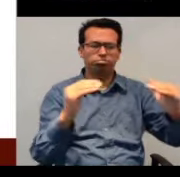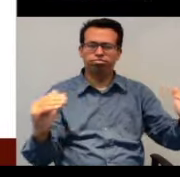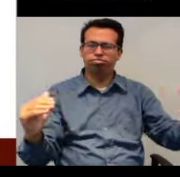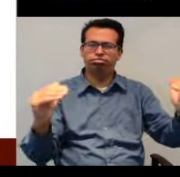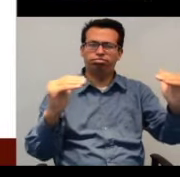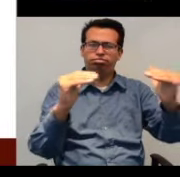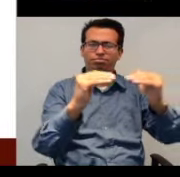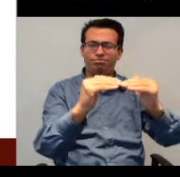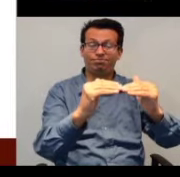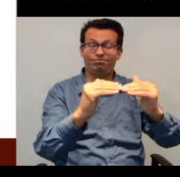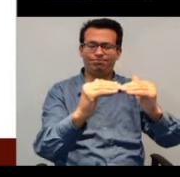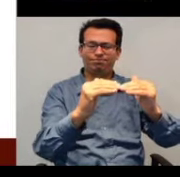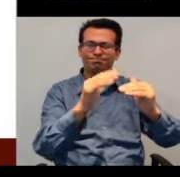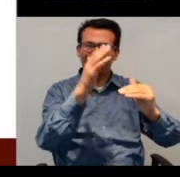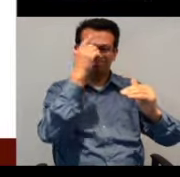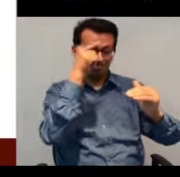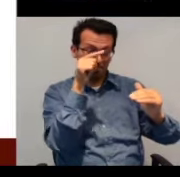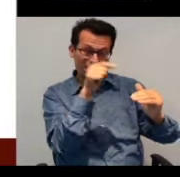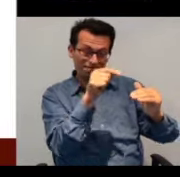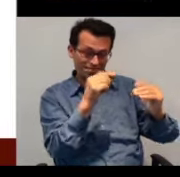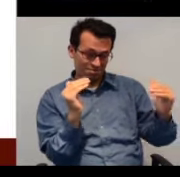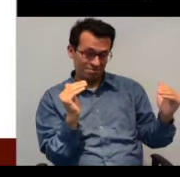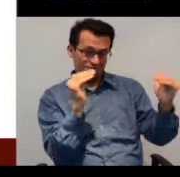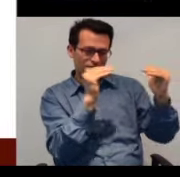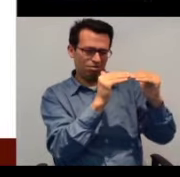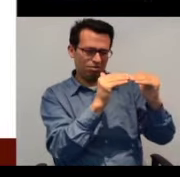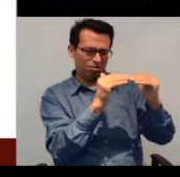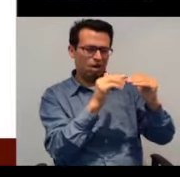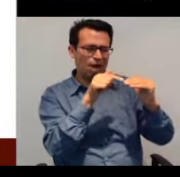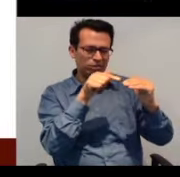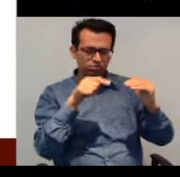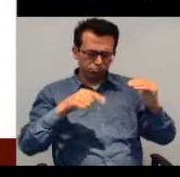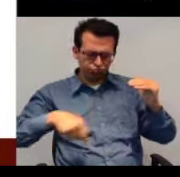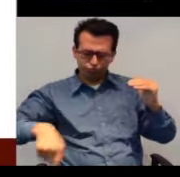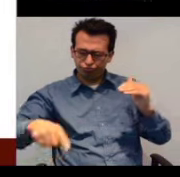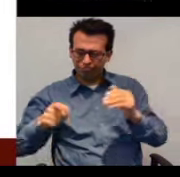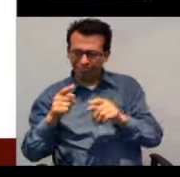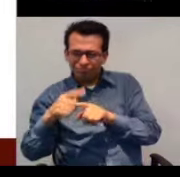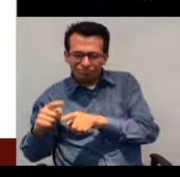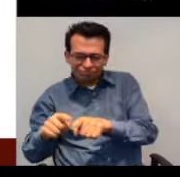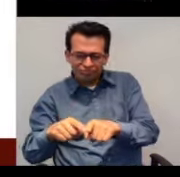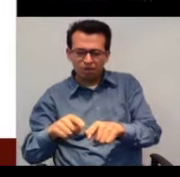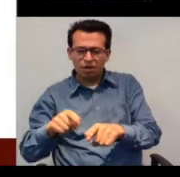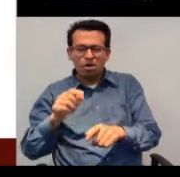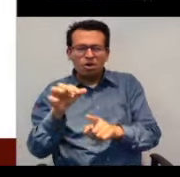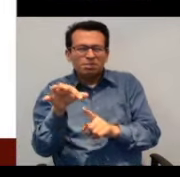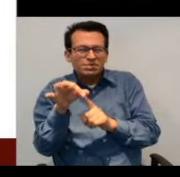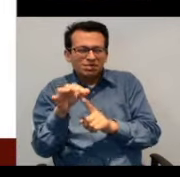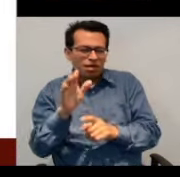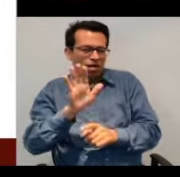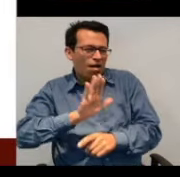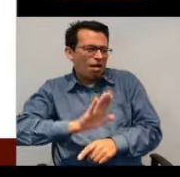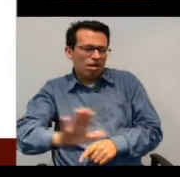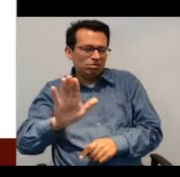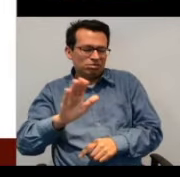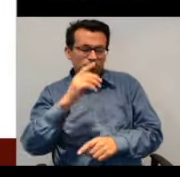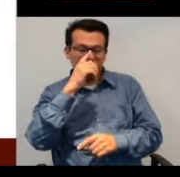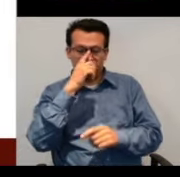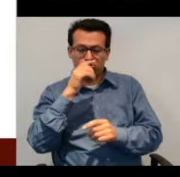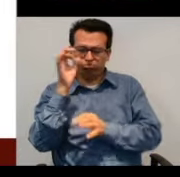protección de la particularidad que hay que tener en cuenta para poder llegar a la igualdad sustantiva. El tercer aspecto es sin duda la